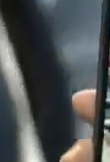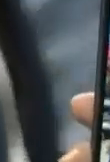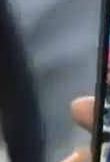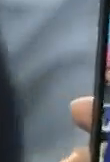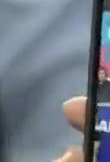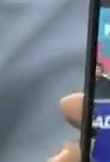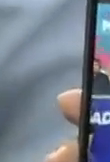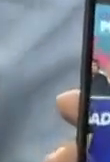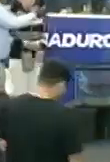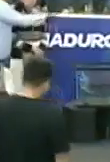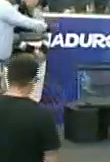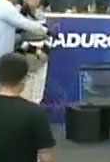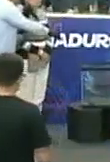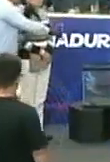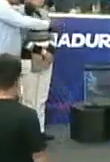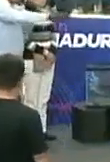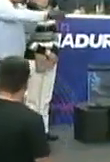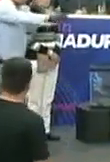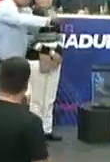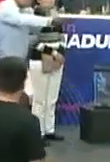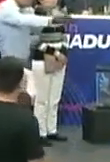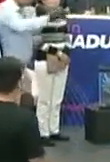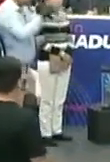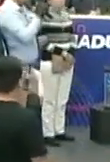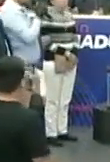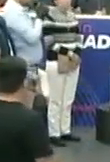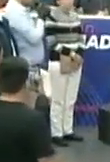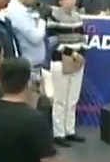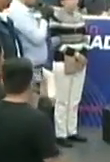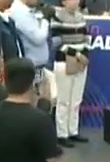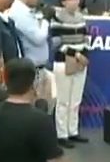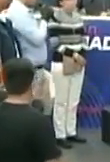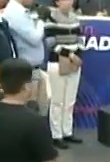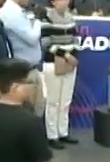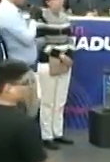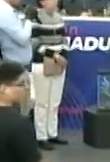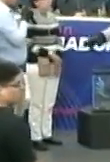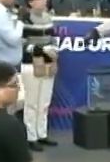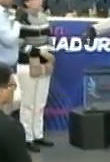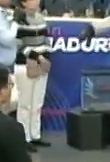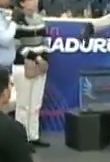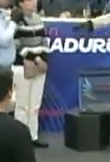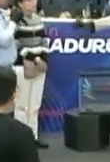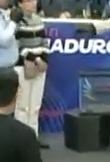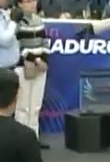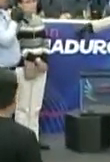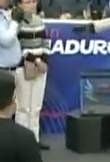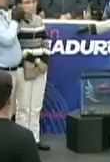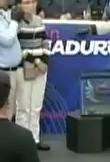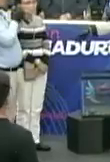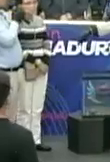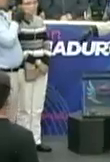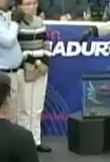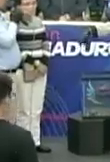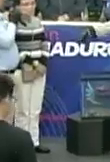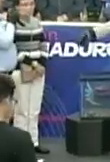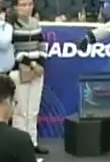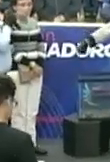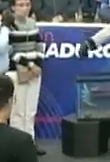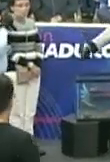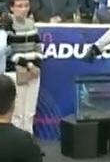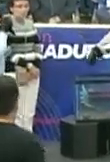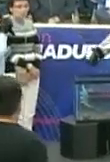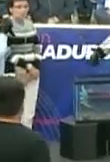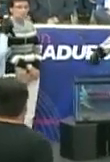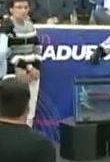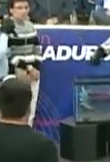se liberan. Con eso garantizamos que ya no sean presas, así como está diciendo Emmanuel. ¿Cuántas sobrevivirá? Más o menos se tiene un estudio